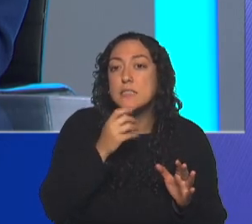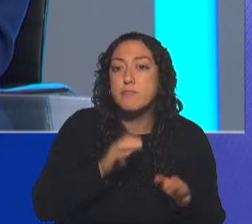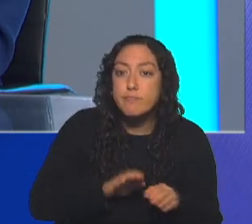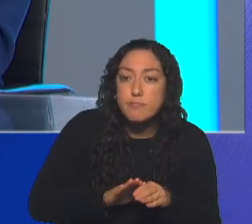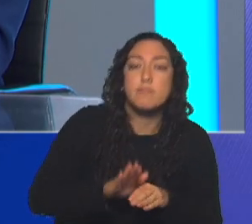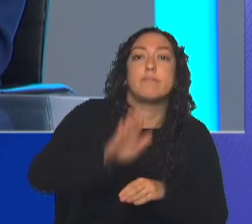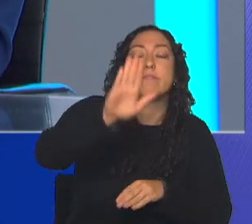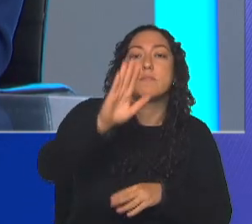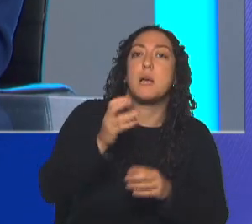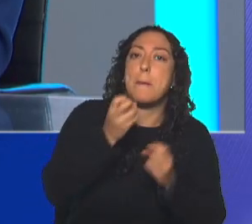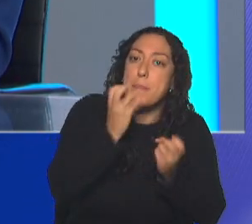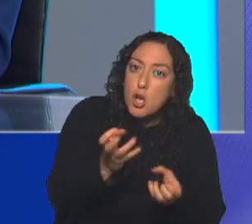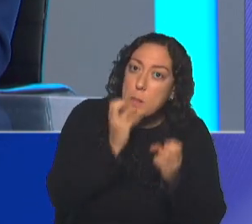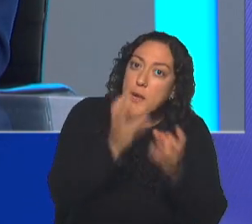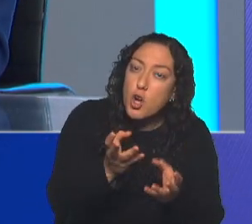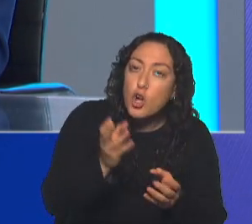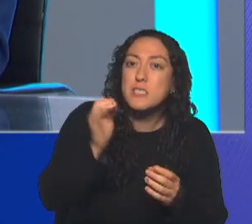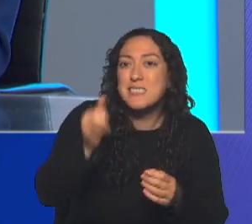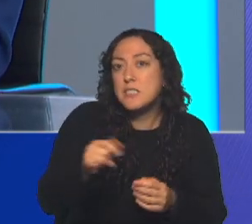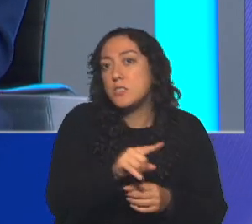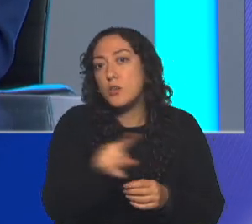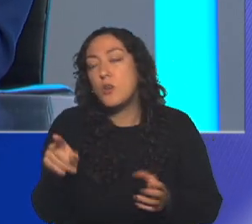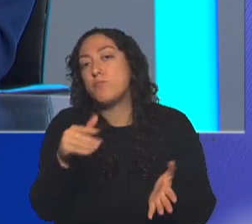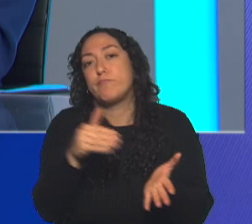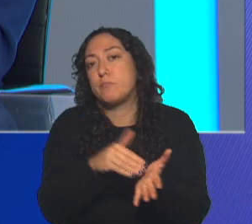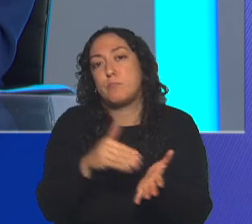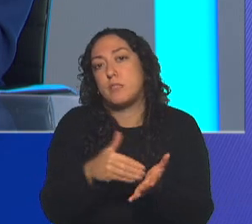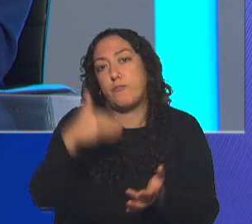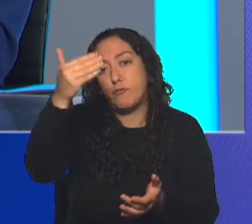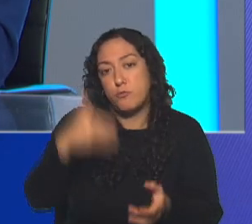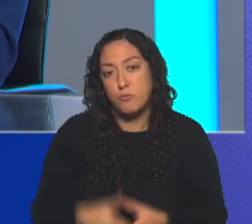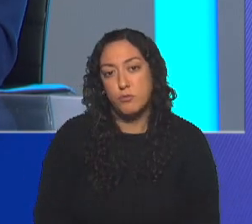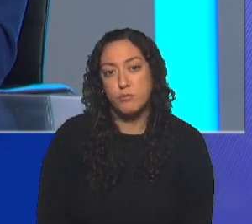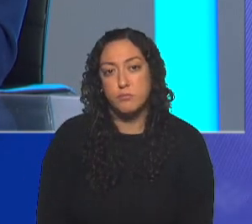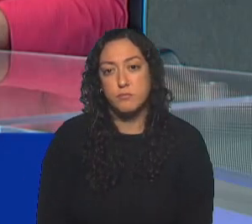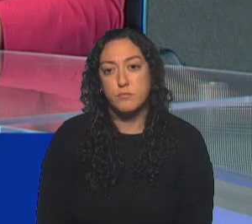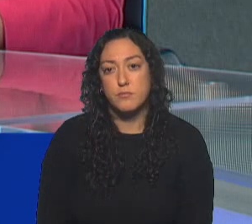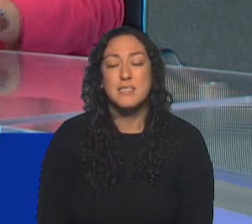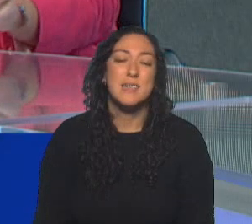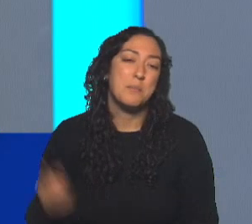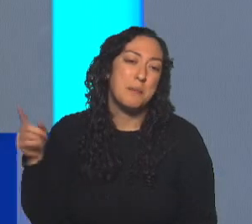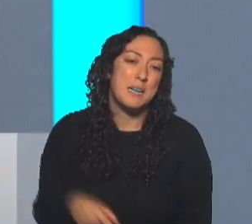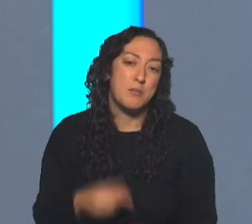el ciclo virtuoso, ¿valió la pena o no o fue suficiente? Federico, gracias por venir.